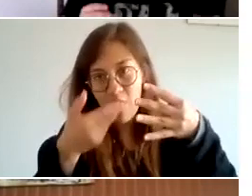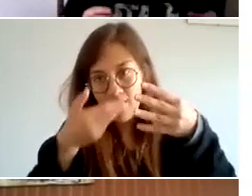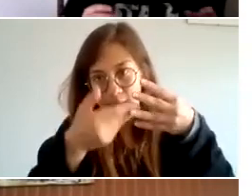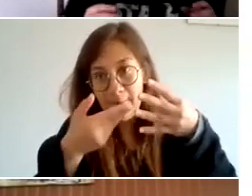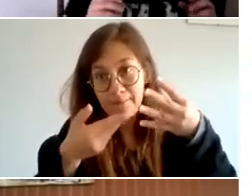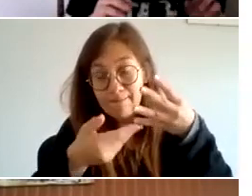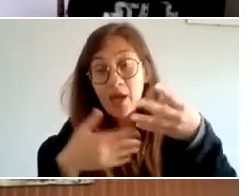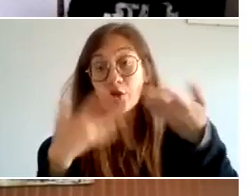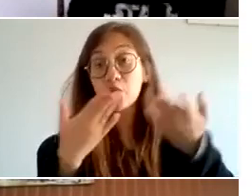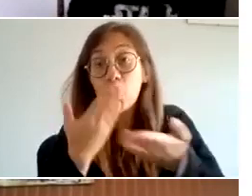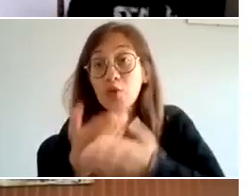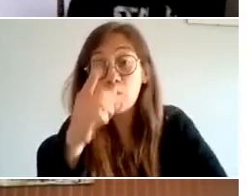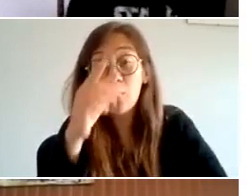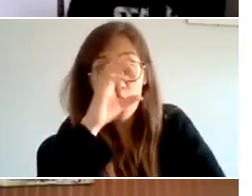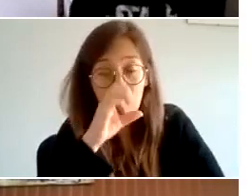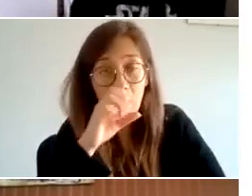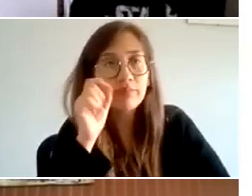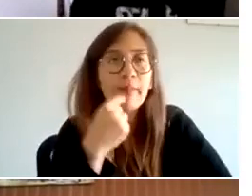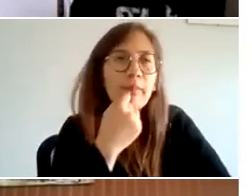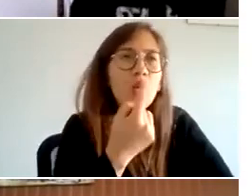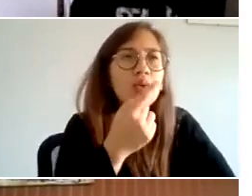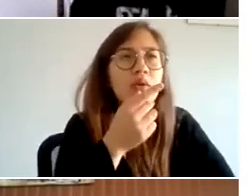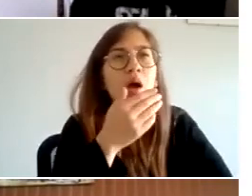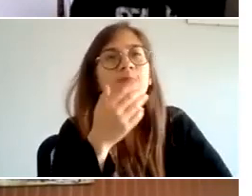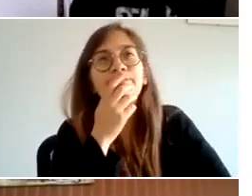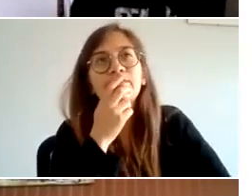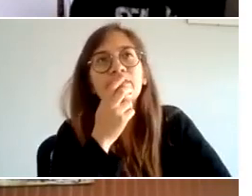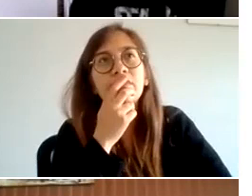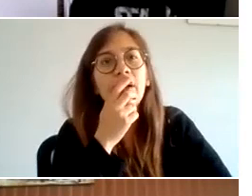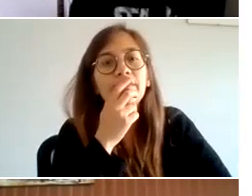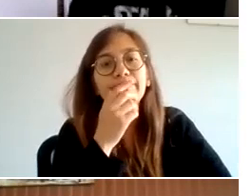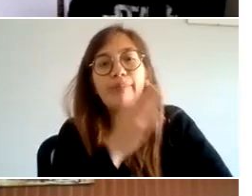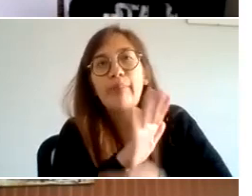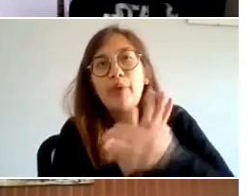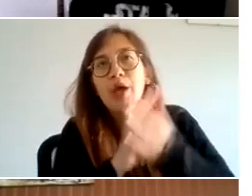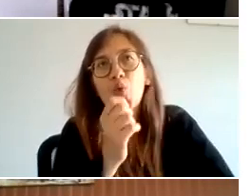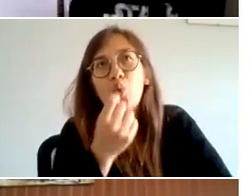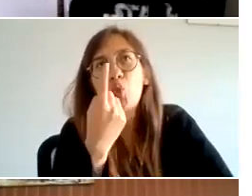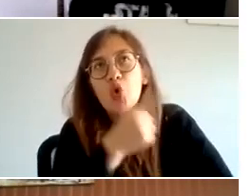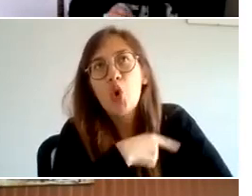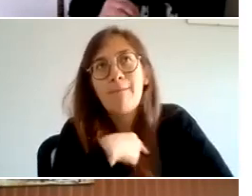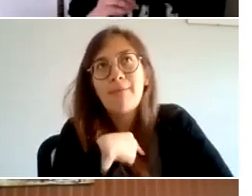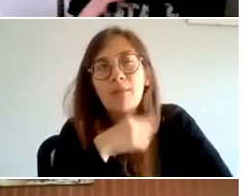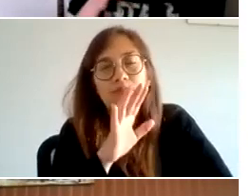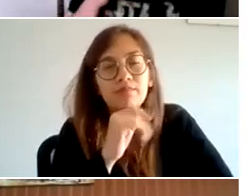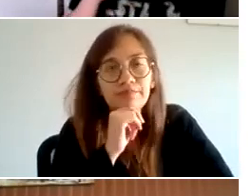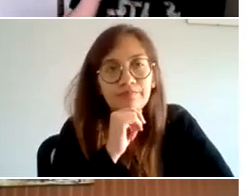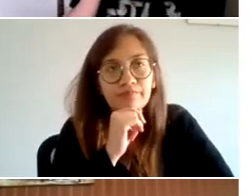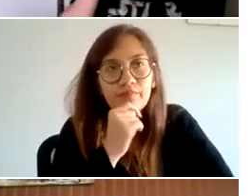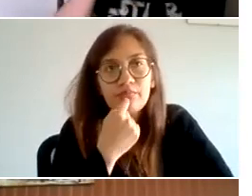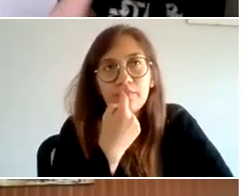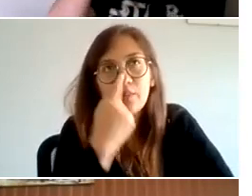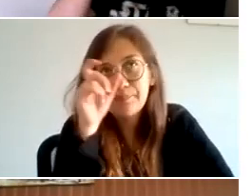uno lo que hace es hacerle una consulta, por ejemplo, tú le pones un nombre, un número, y te va